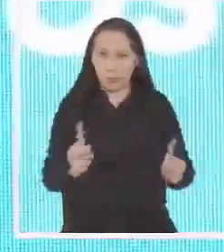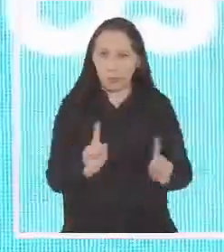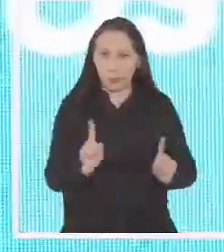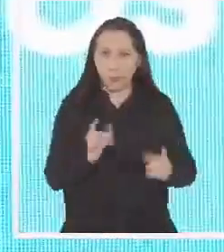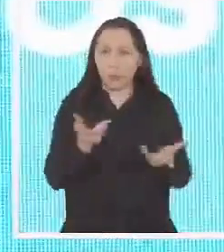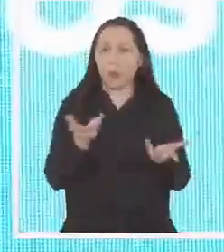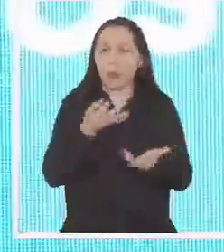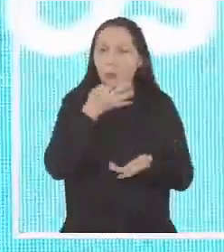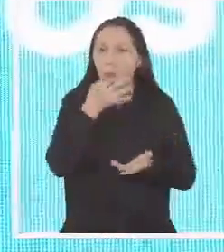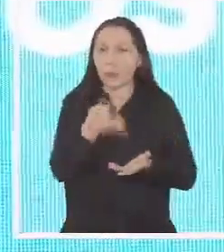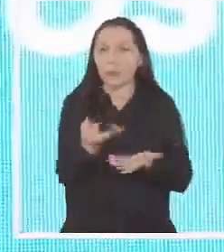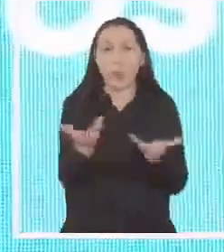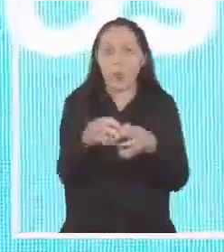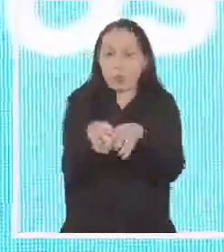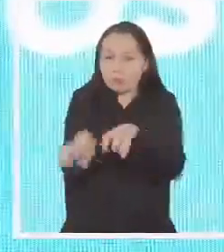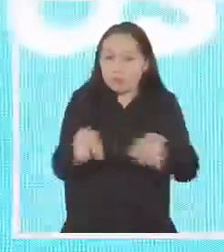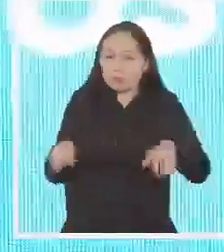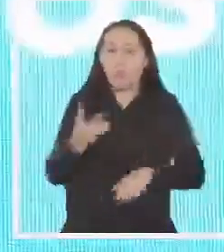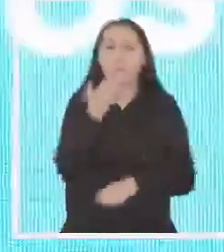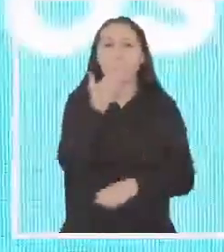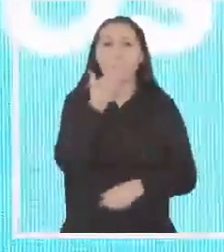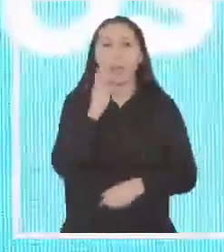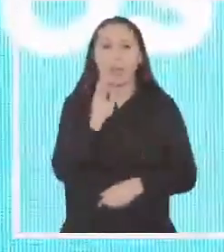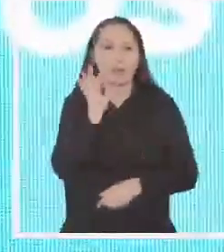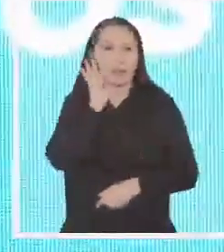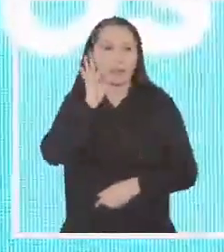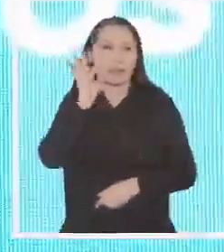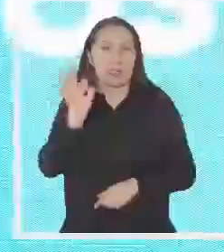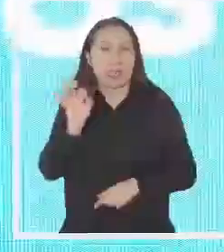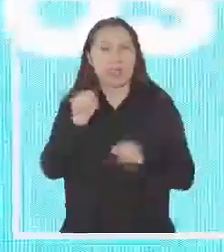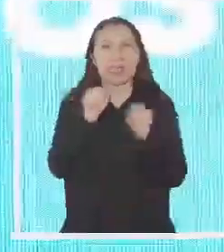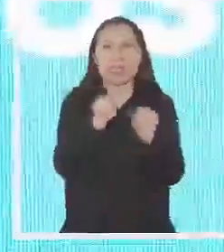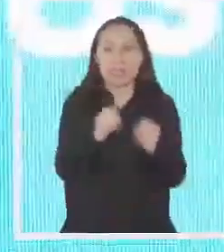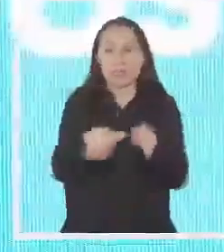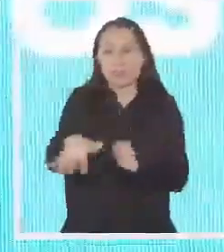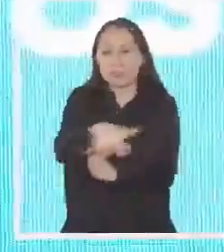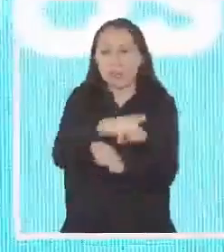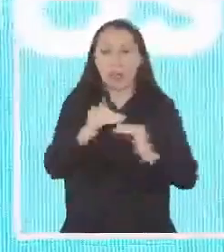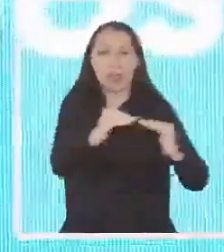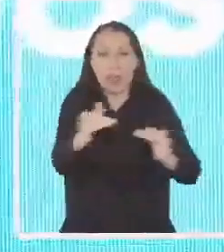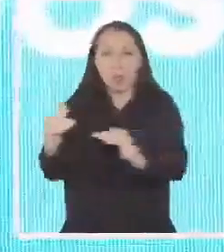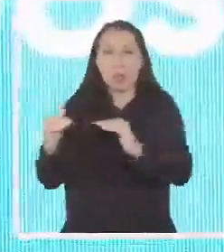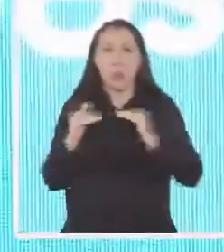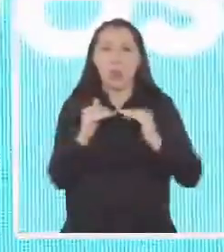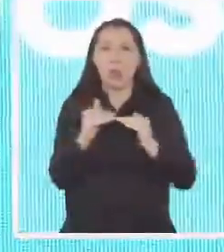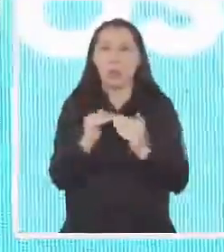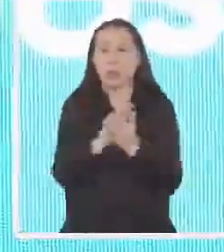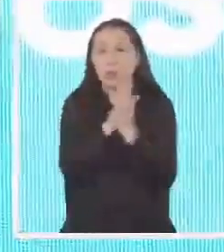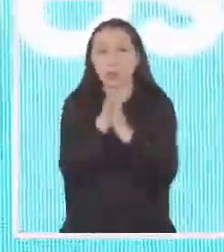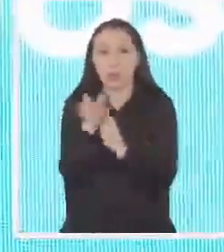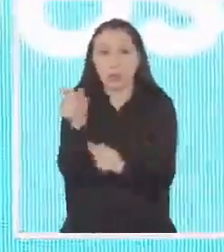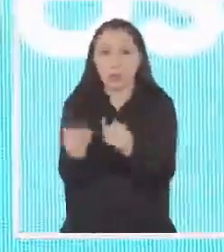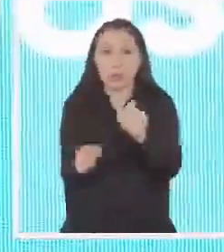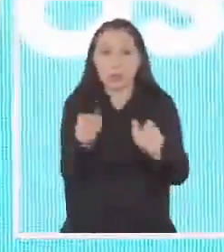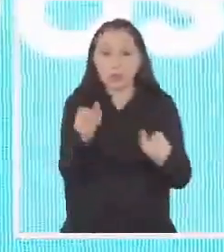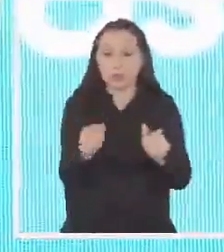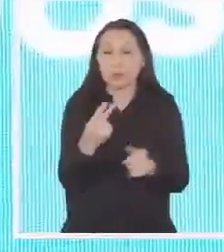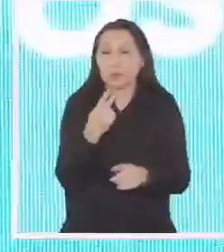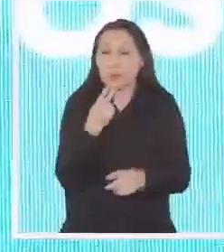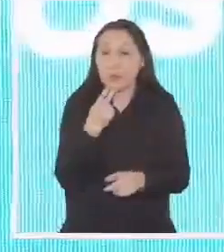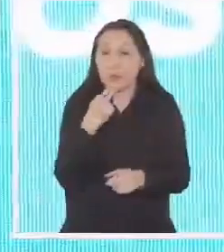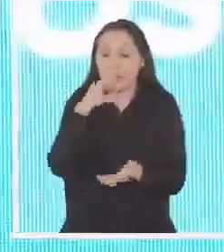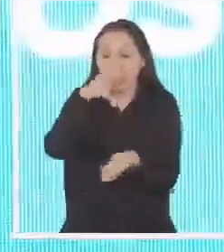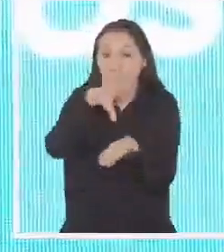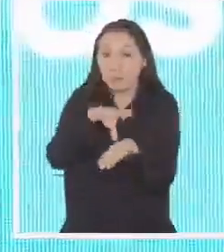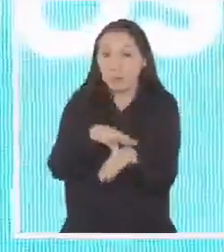hablando de cómo distribuimos de mejor manera la riqueza para crear condiciones de igualdad en donde todo el mundo, todos los habitantes